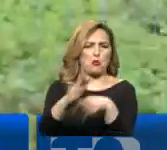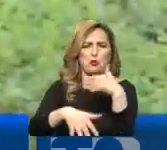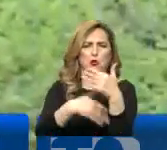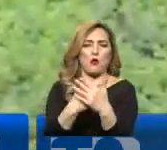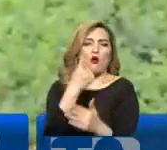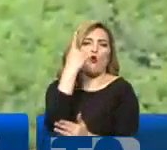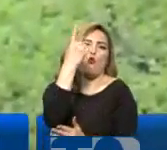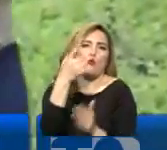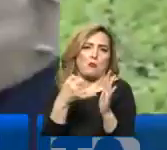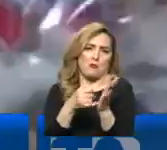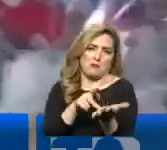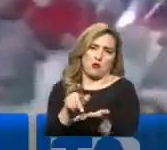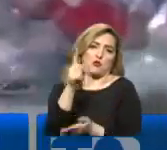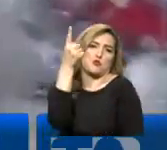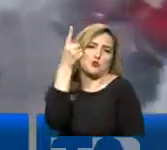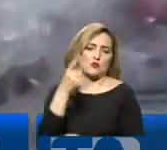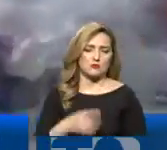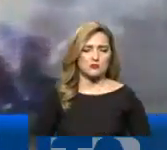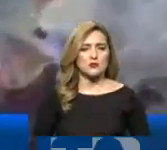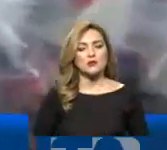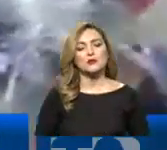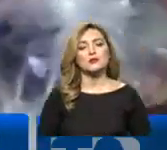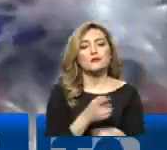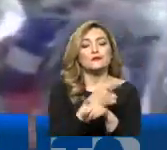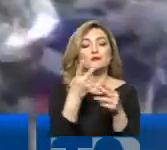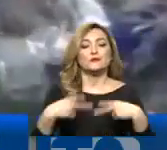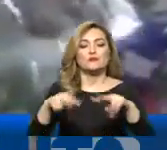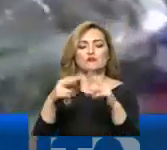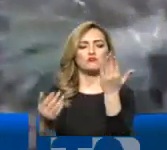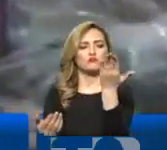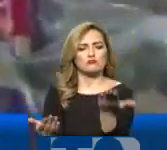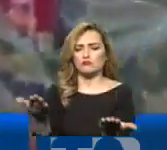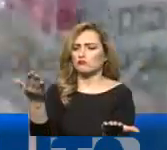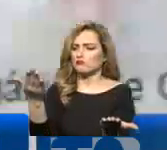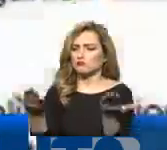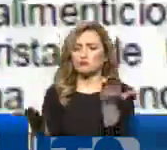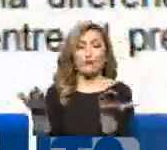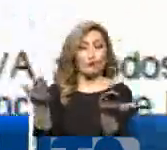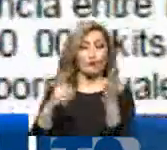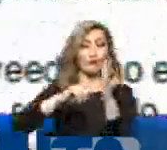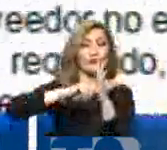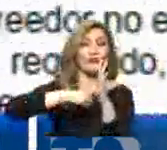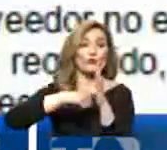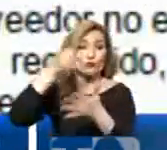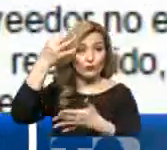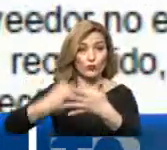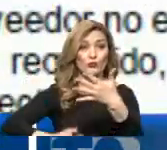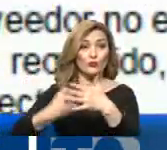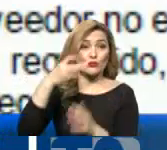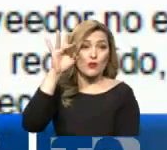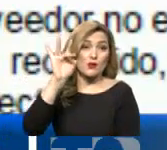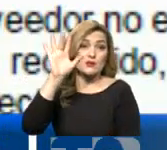solo uno graba impuestos. La diferencia entre los valores verificados y contratados, según la Contraloría, totalizan